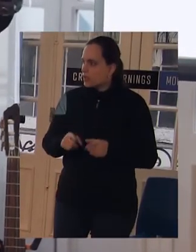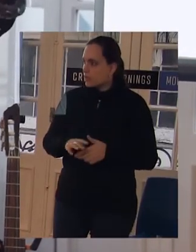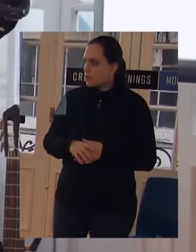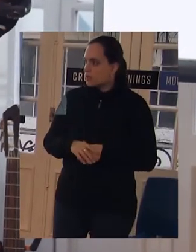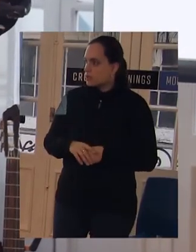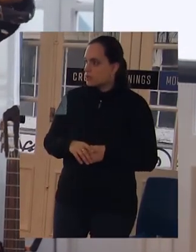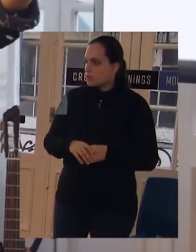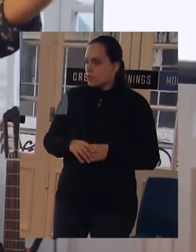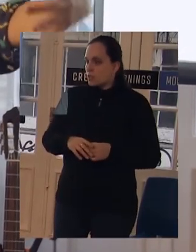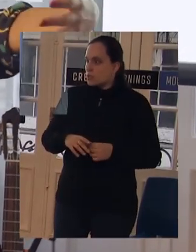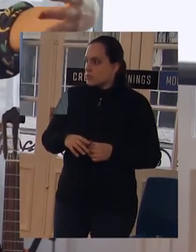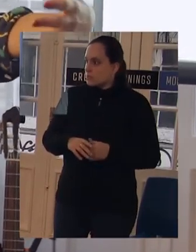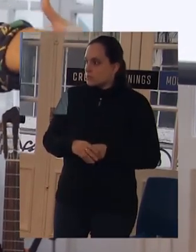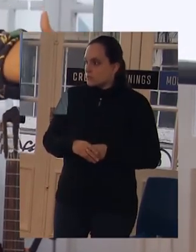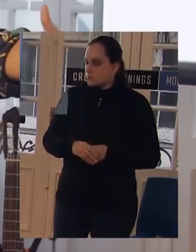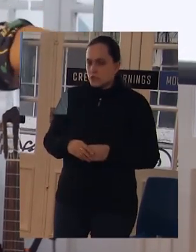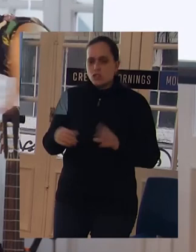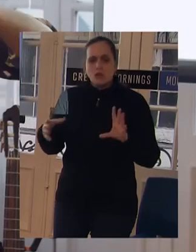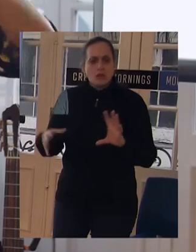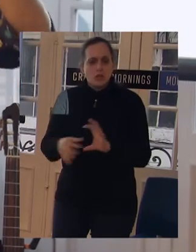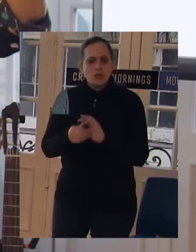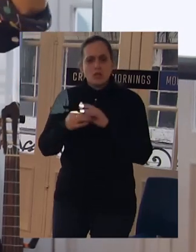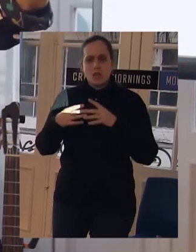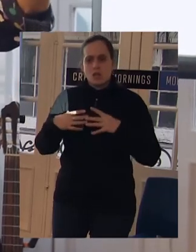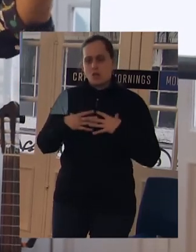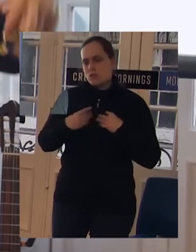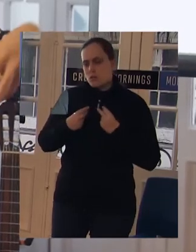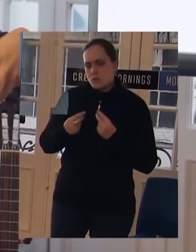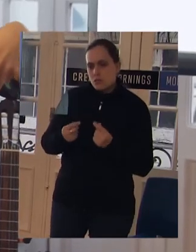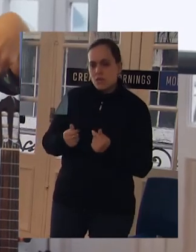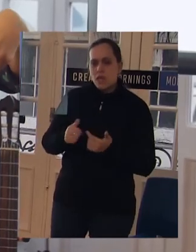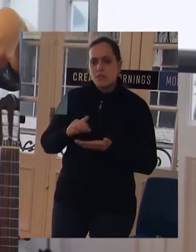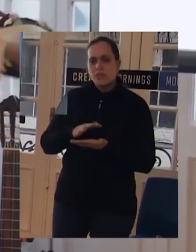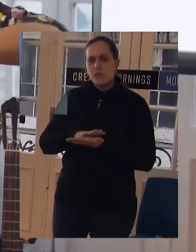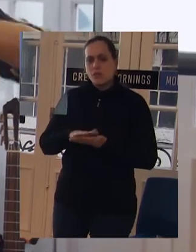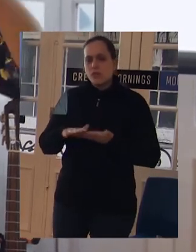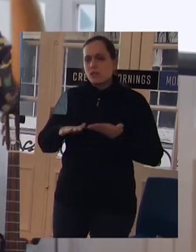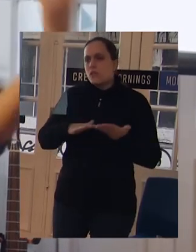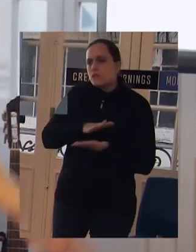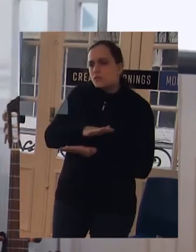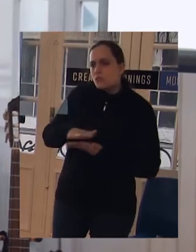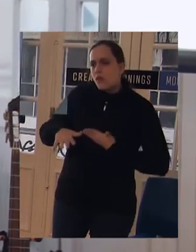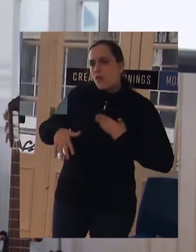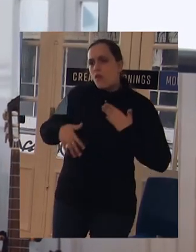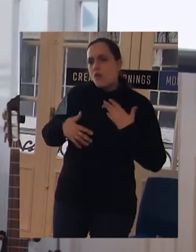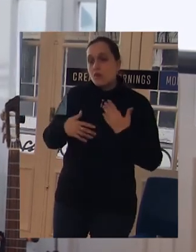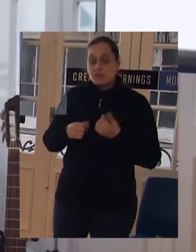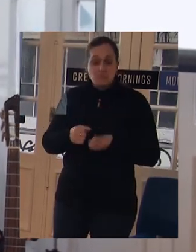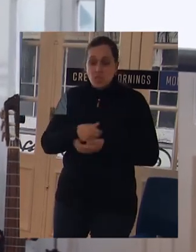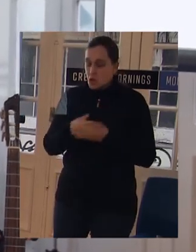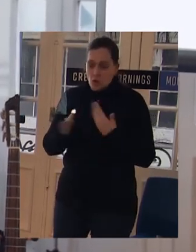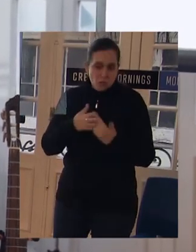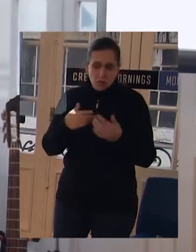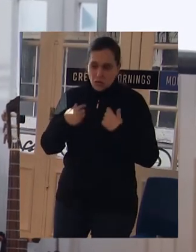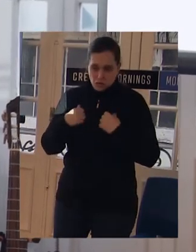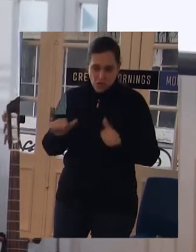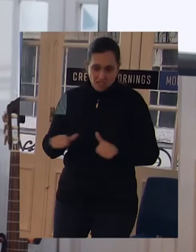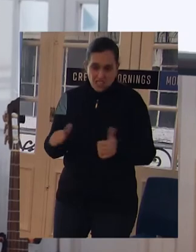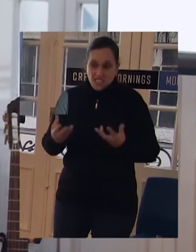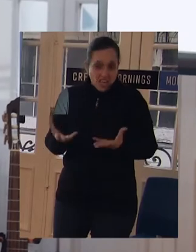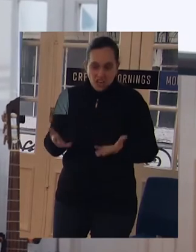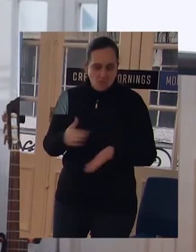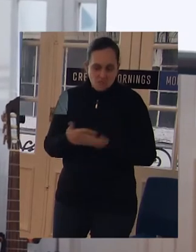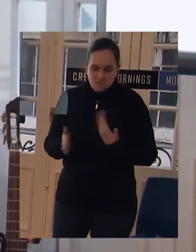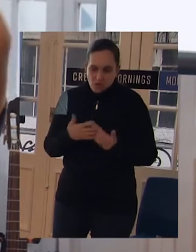tenía que conectar con el contexto de lo que sea que quisiera